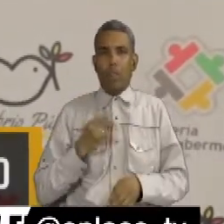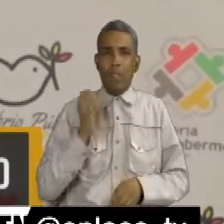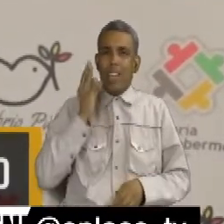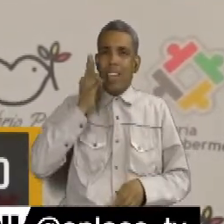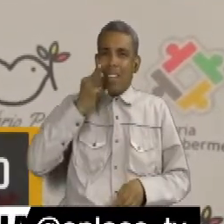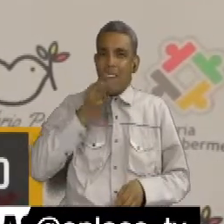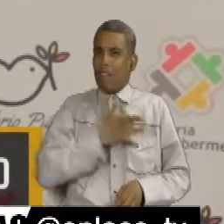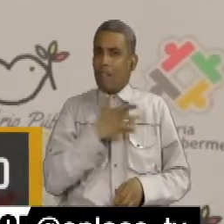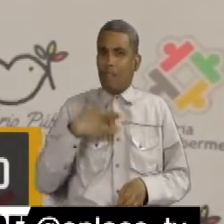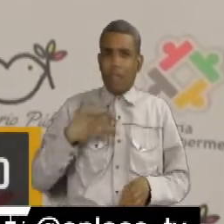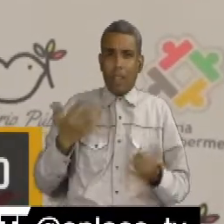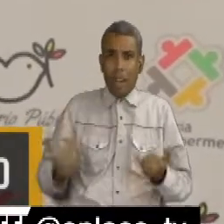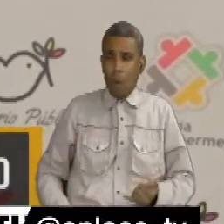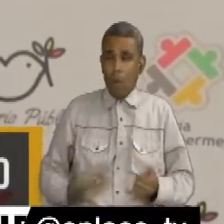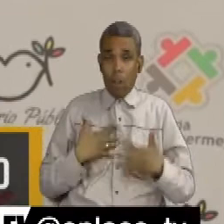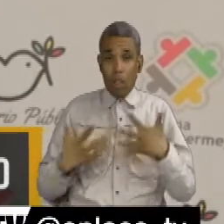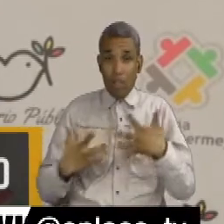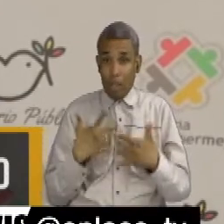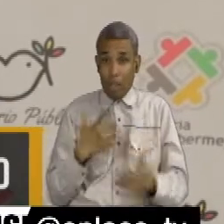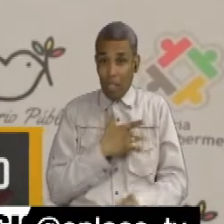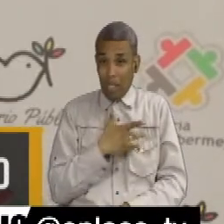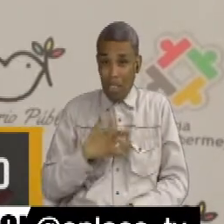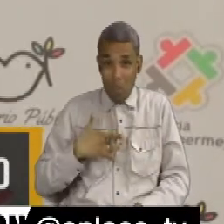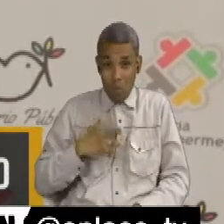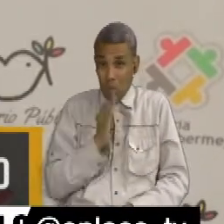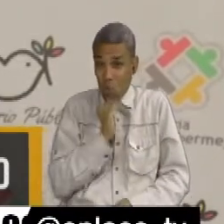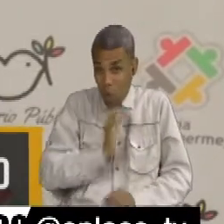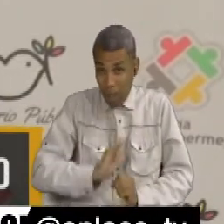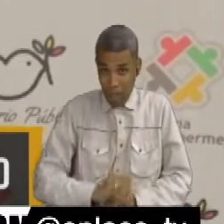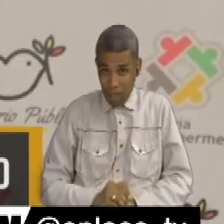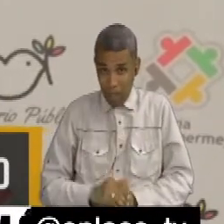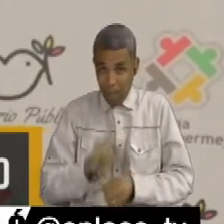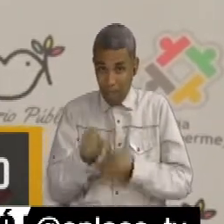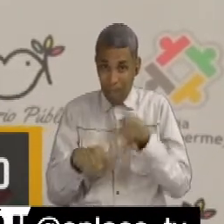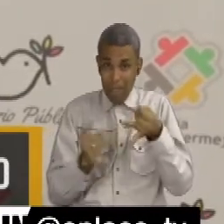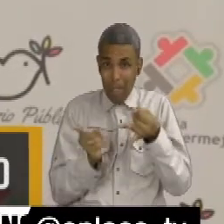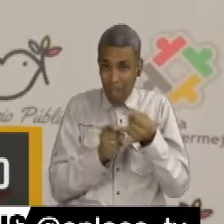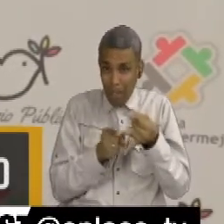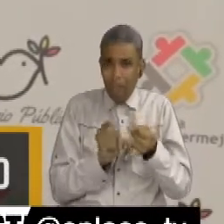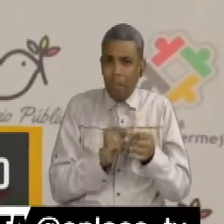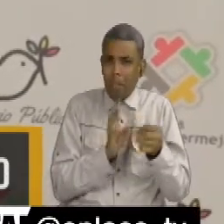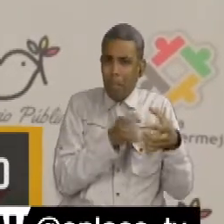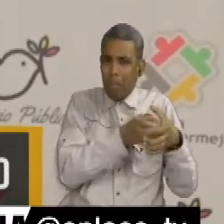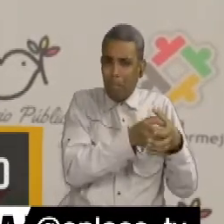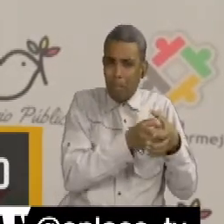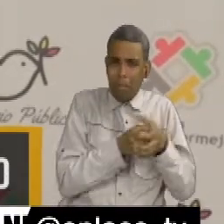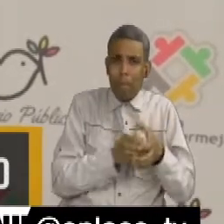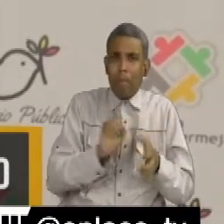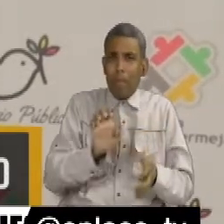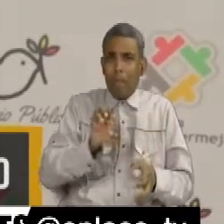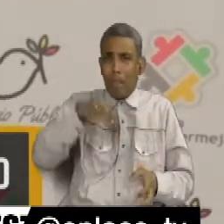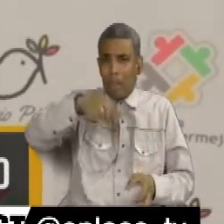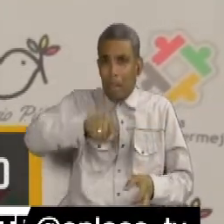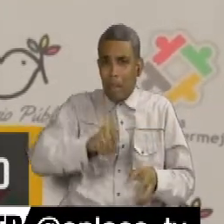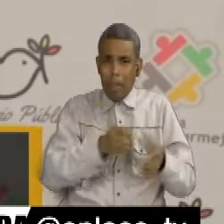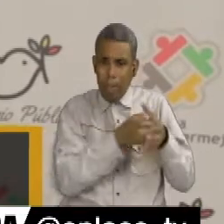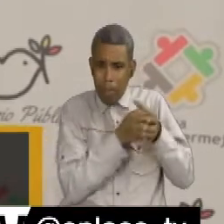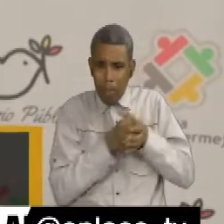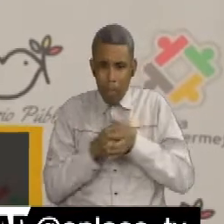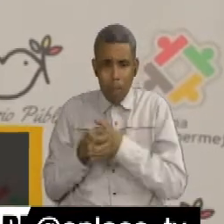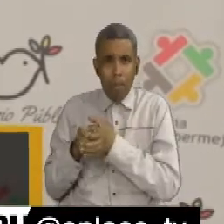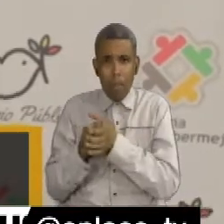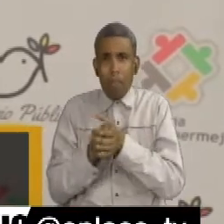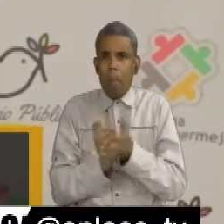de servicios. La situación de las EPS de manera general, que están entregando citas para medicina general,